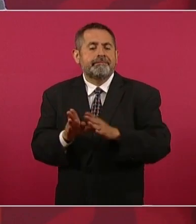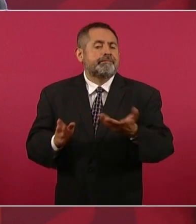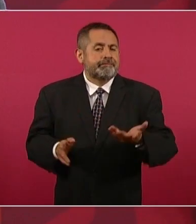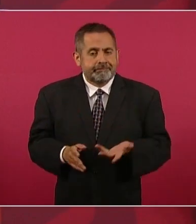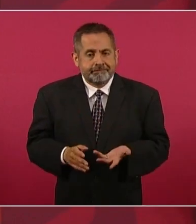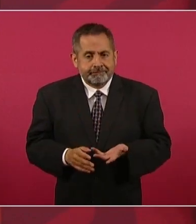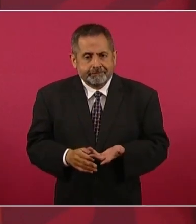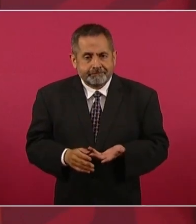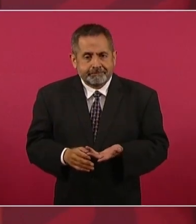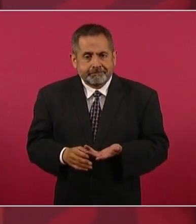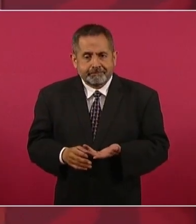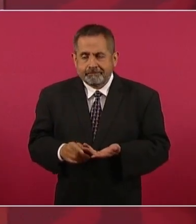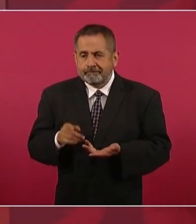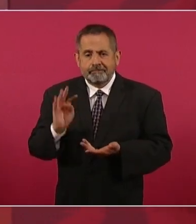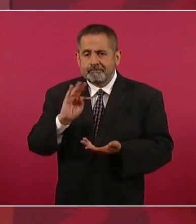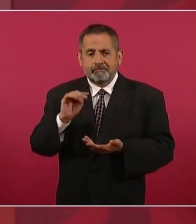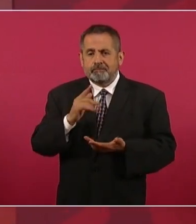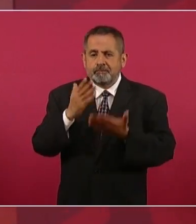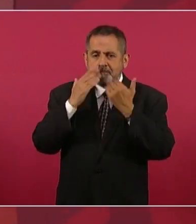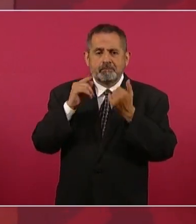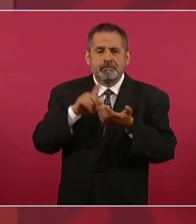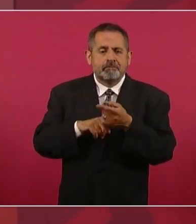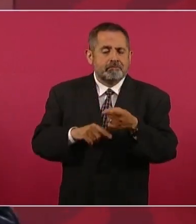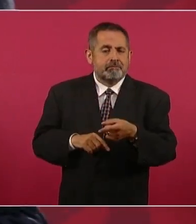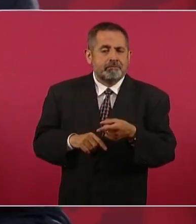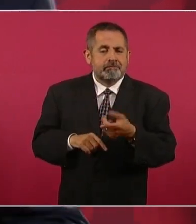Si no se tienen